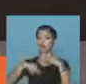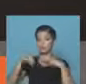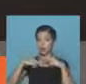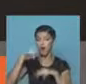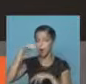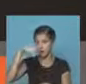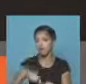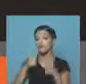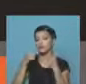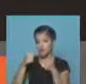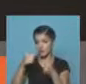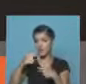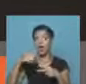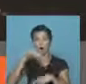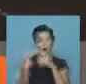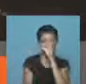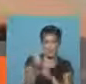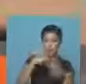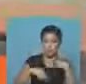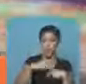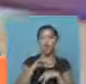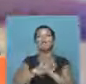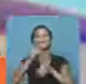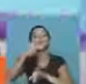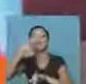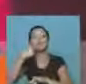Finalmente la intervención fue esta mañana. Oficialmente dicen